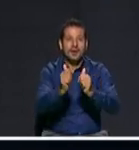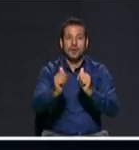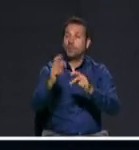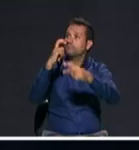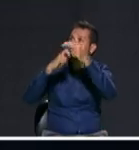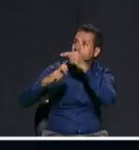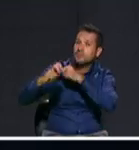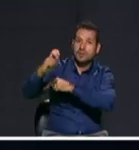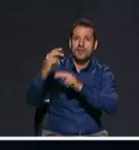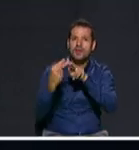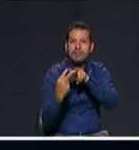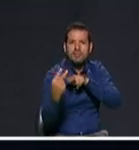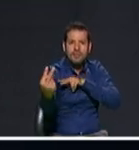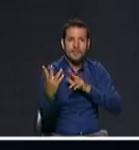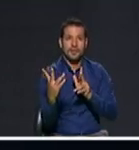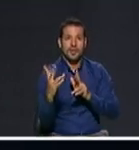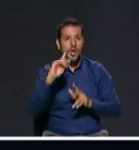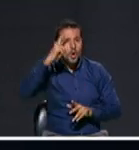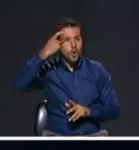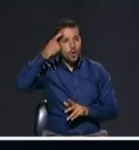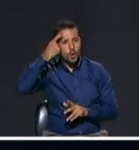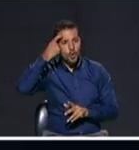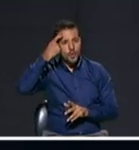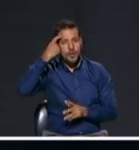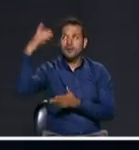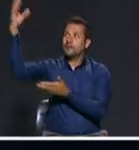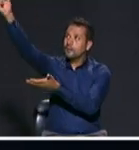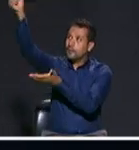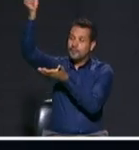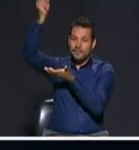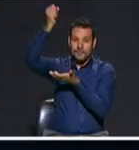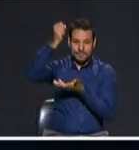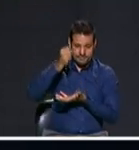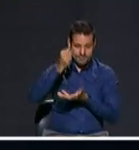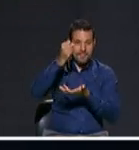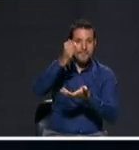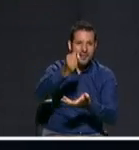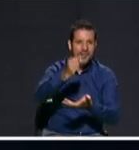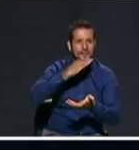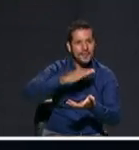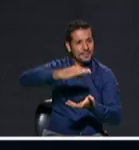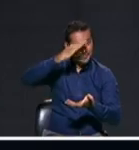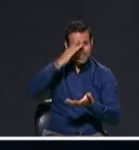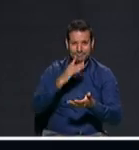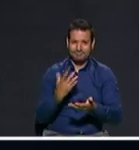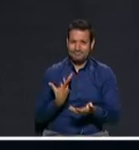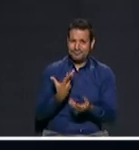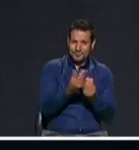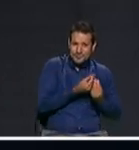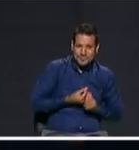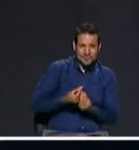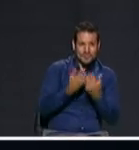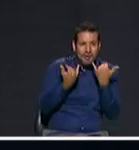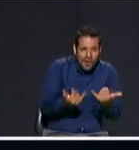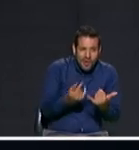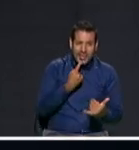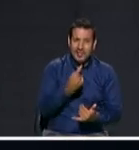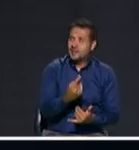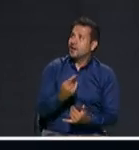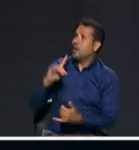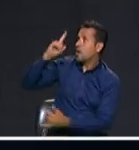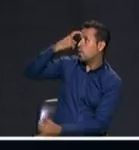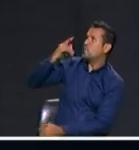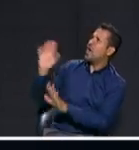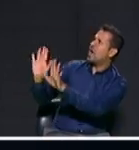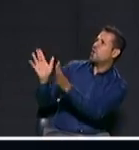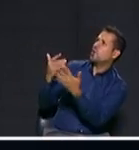lo que hace el gobierno nacional es que borra esa plata que ya tiene destinada para medellín nosotros no podemos atrevernos a decirle ahora el gobierno nacional que no